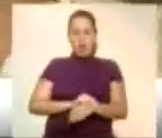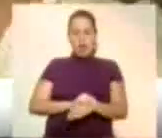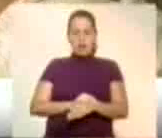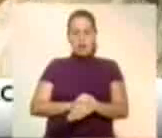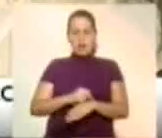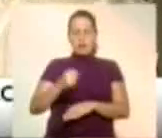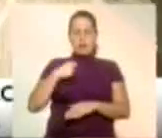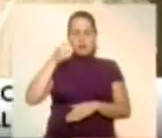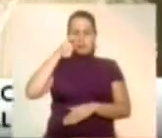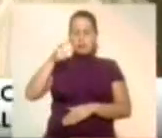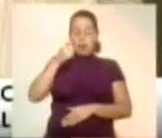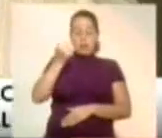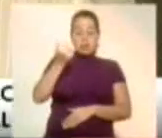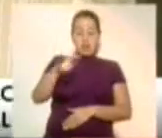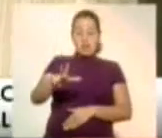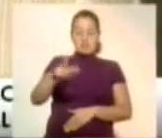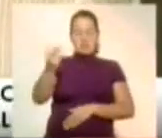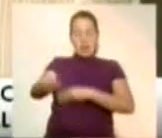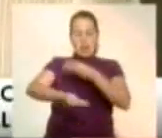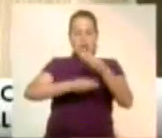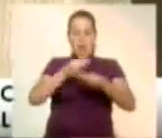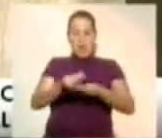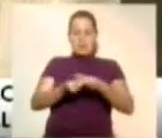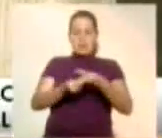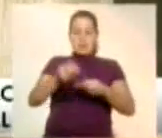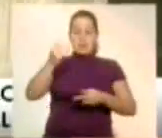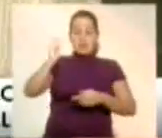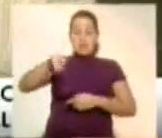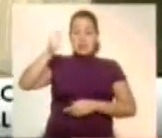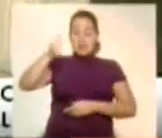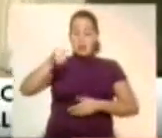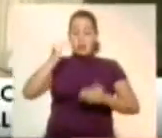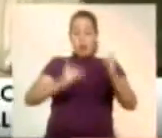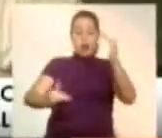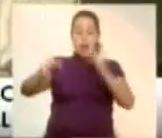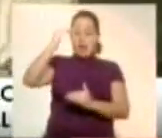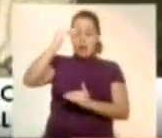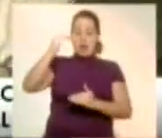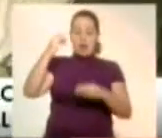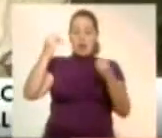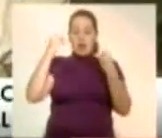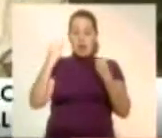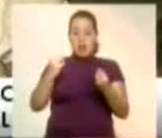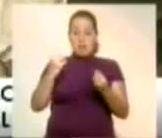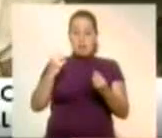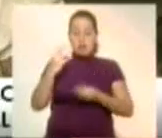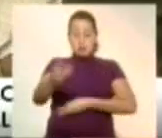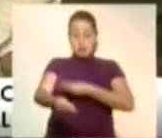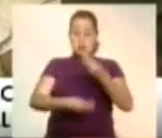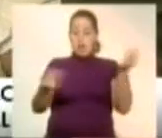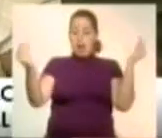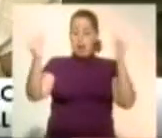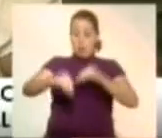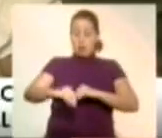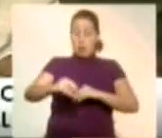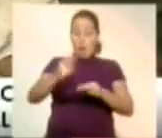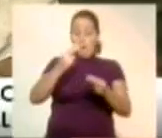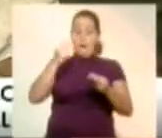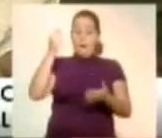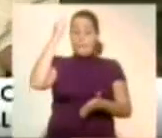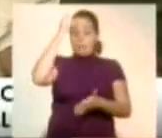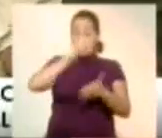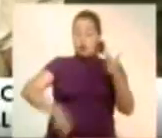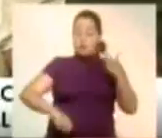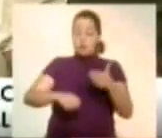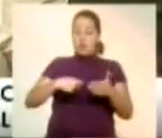13 de que maneja el juzgado del Tribunal 13 de Control, en el cual se habrían acordado las prohibiciones de salida del